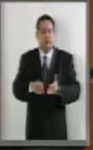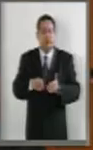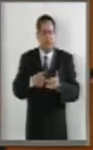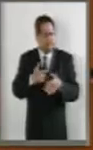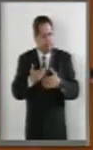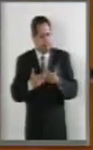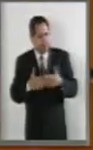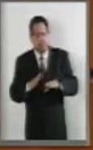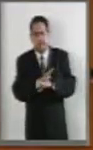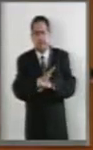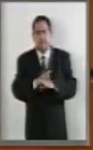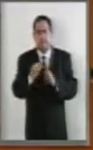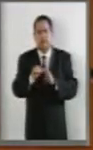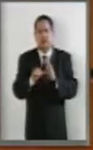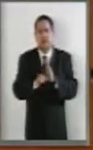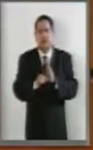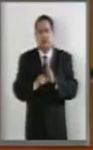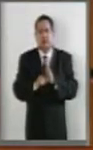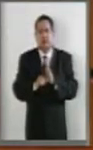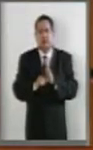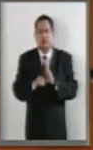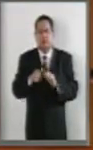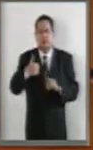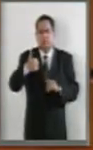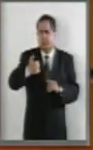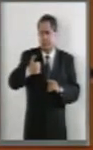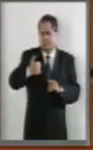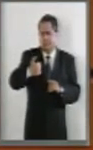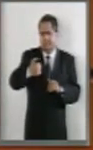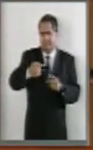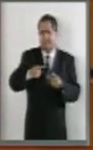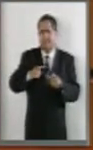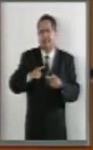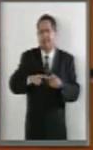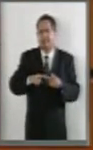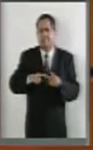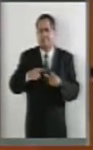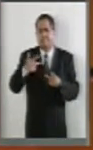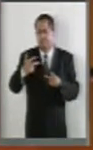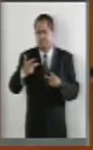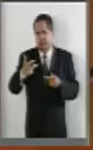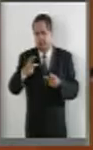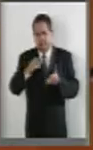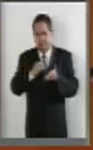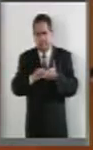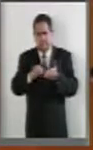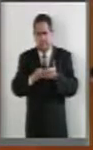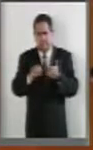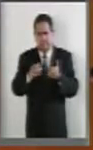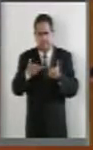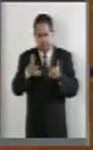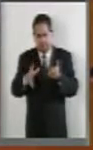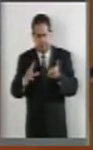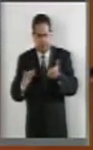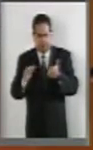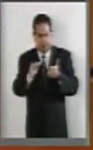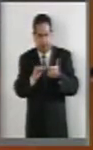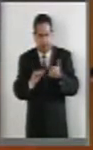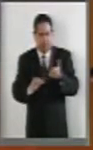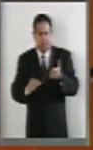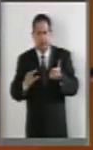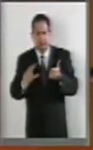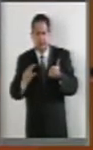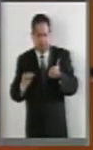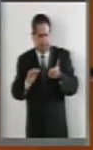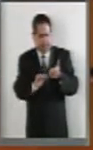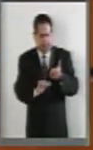reforma al artículo 6 y el 8 en su fracción 18ª